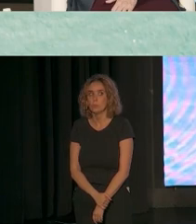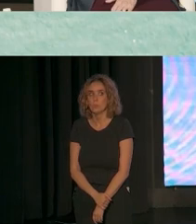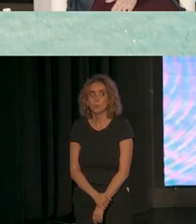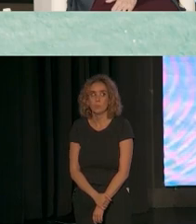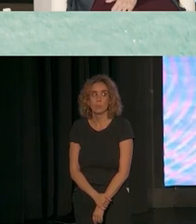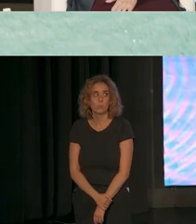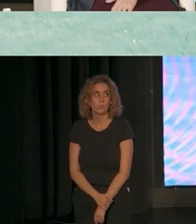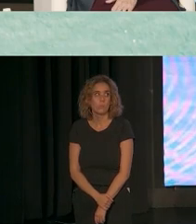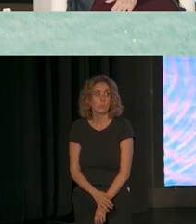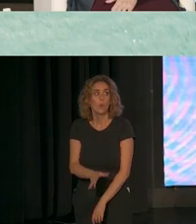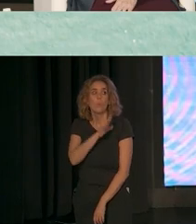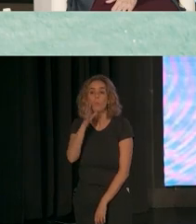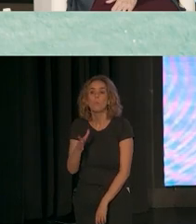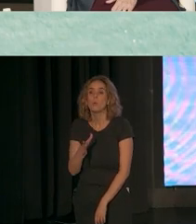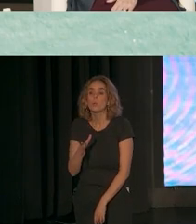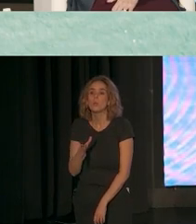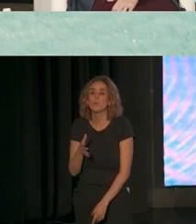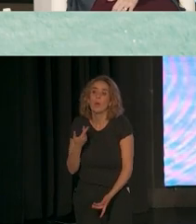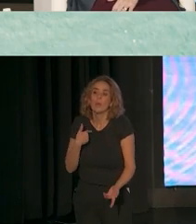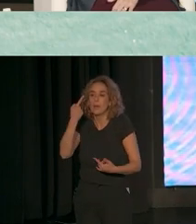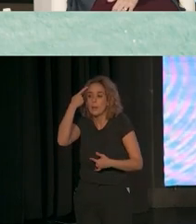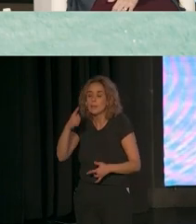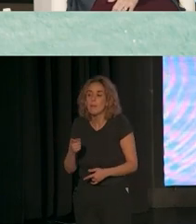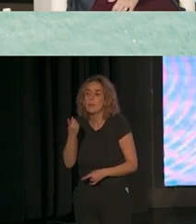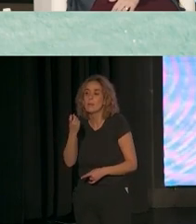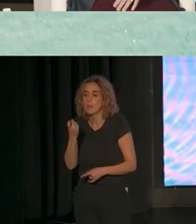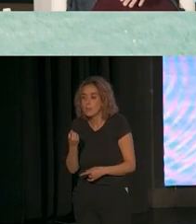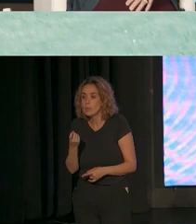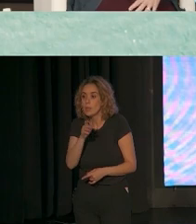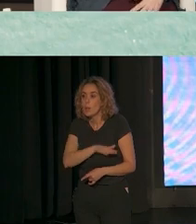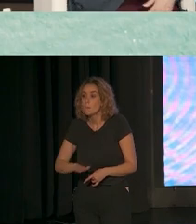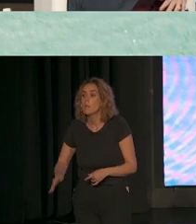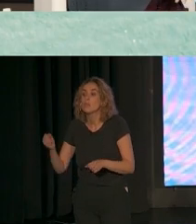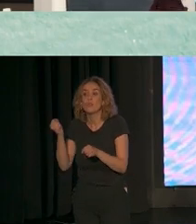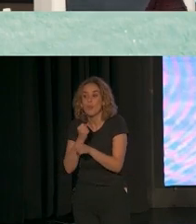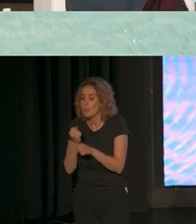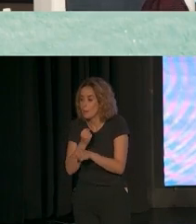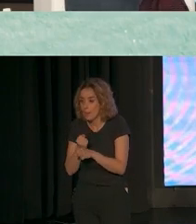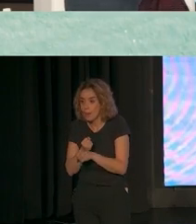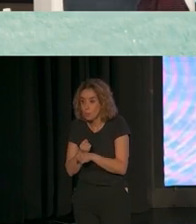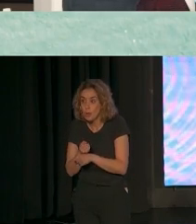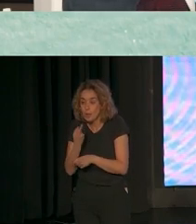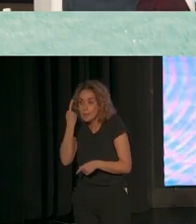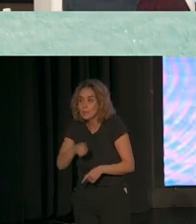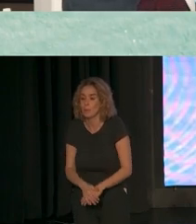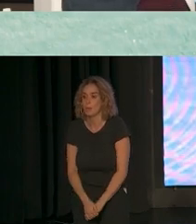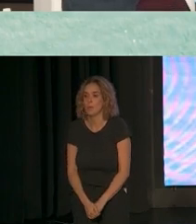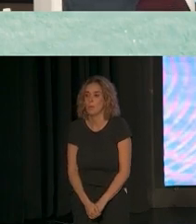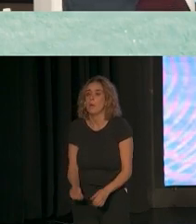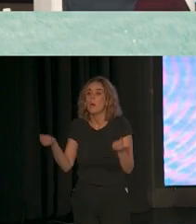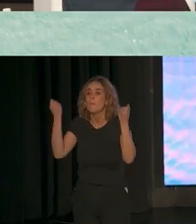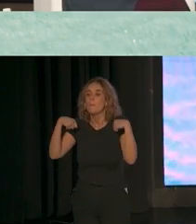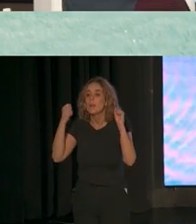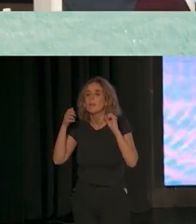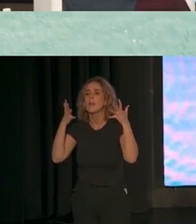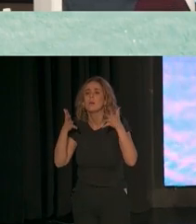Y por eso, bueno, hay que identificar esas necesidades para los niños con los que trabajamos. Bien, ¿por qué utilizar prácticas recomendadas?